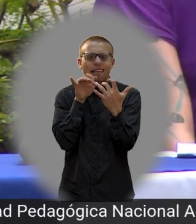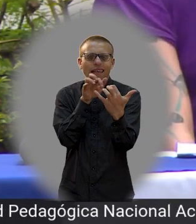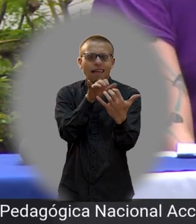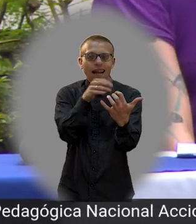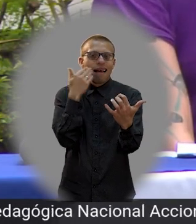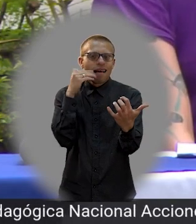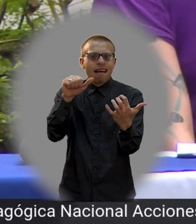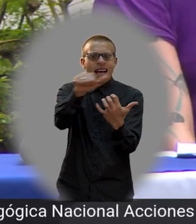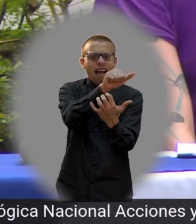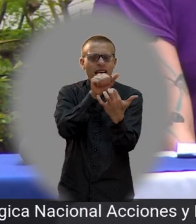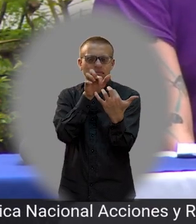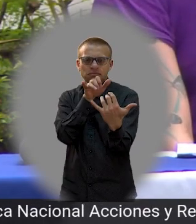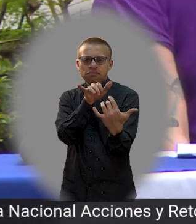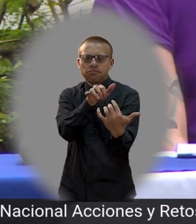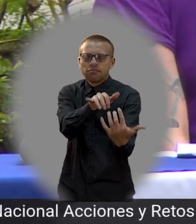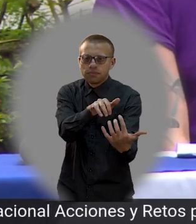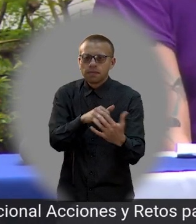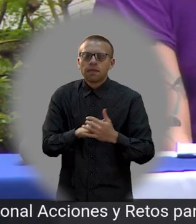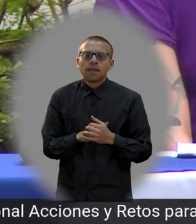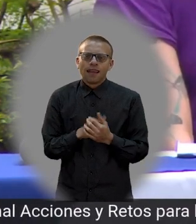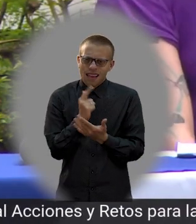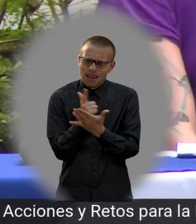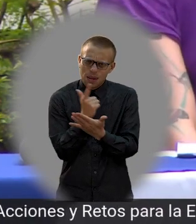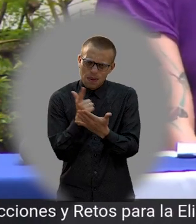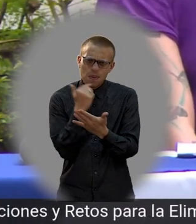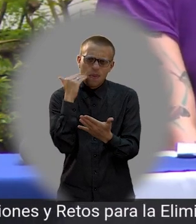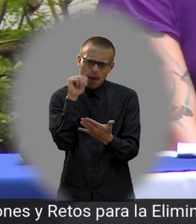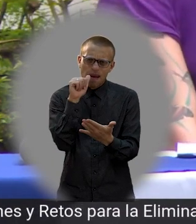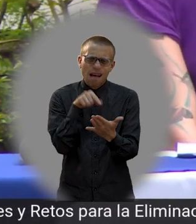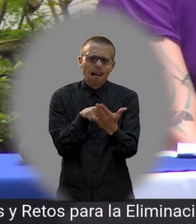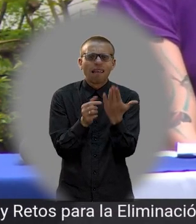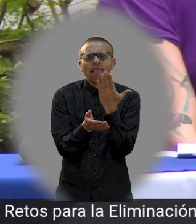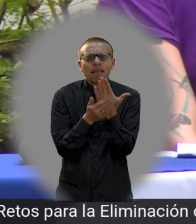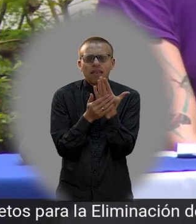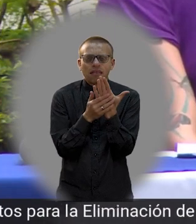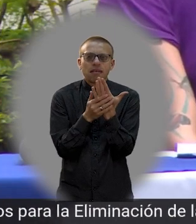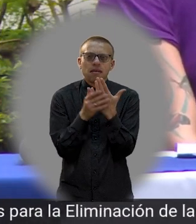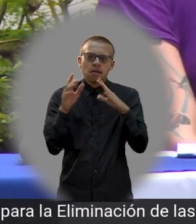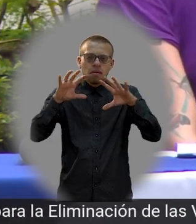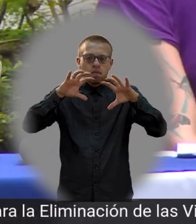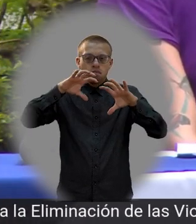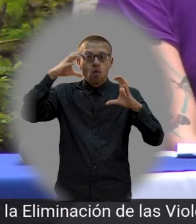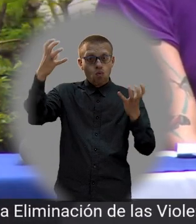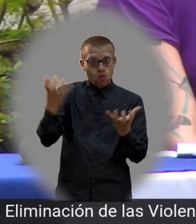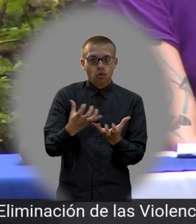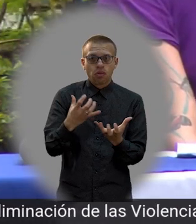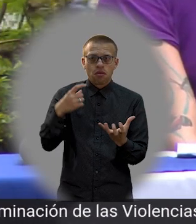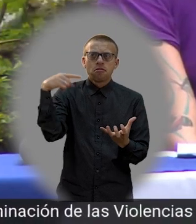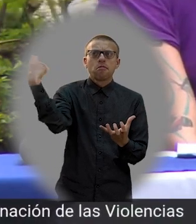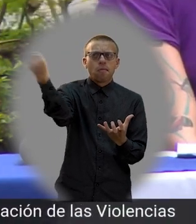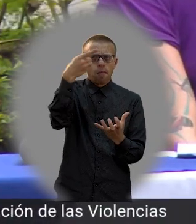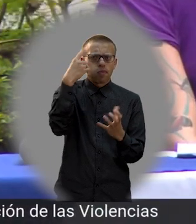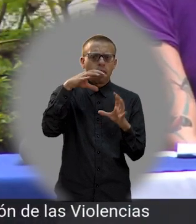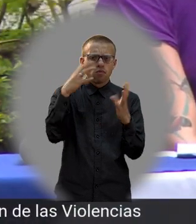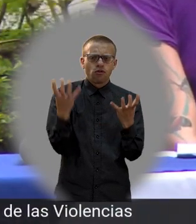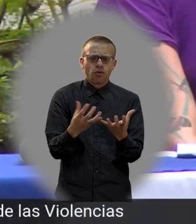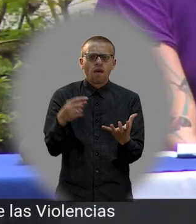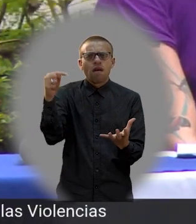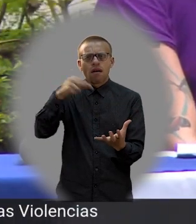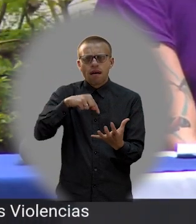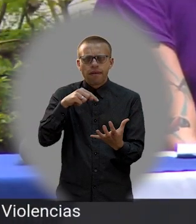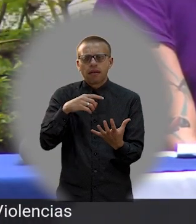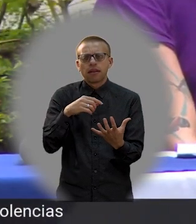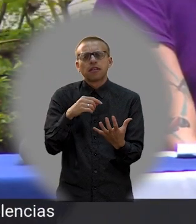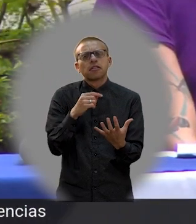la profesora Segato nos dice que en el mundo entero, pero de manera muy particular, en estas latitudes nos estamos